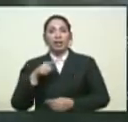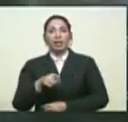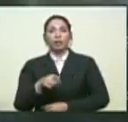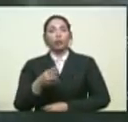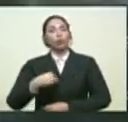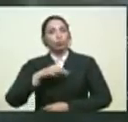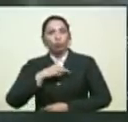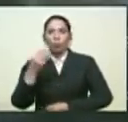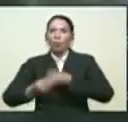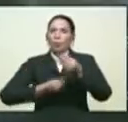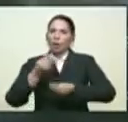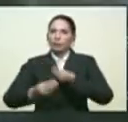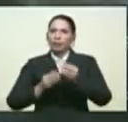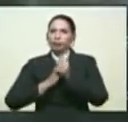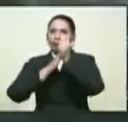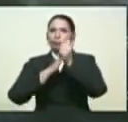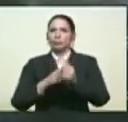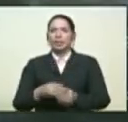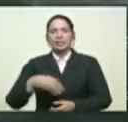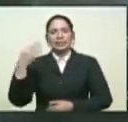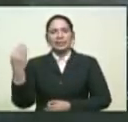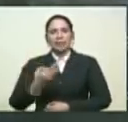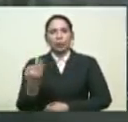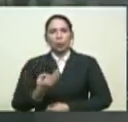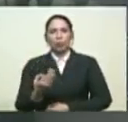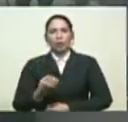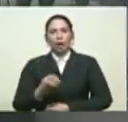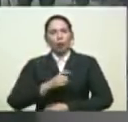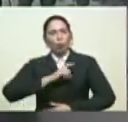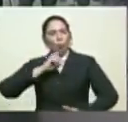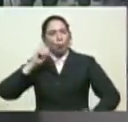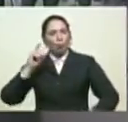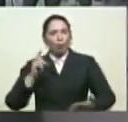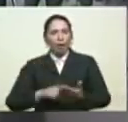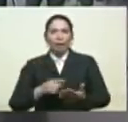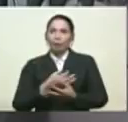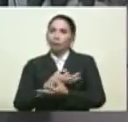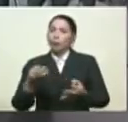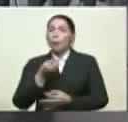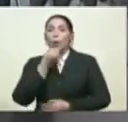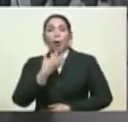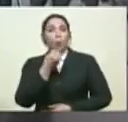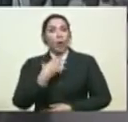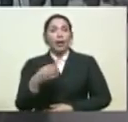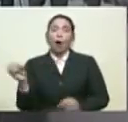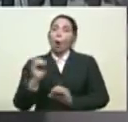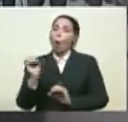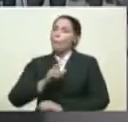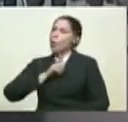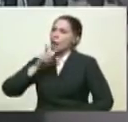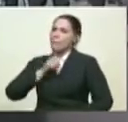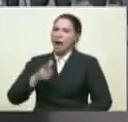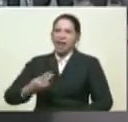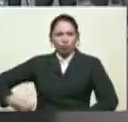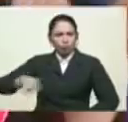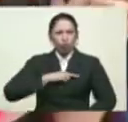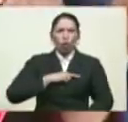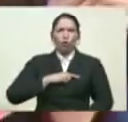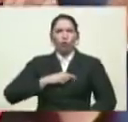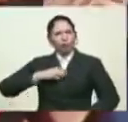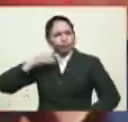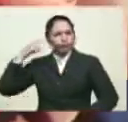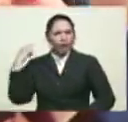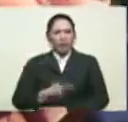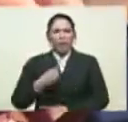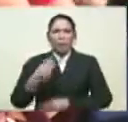lograr. Tengan la seguridad absoluta que por las buenas o por las malas lo vamos a lograr junto